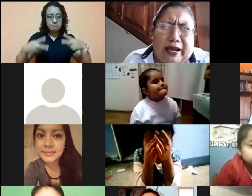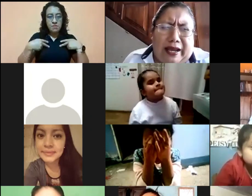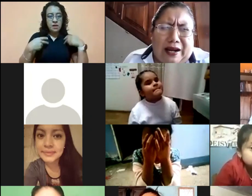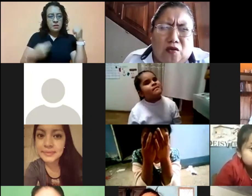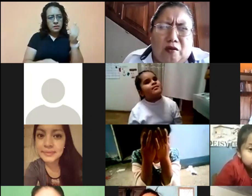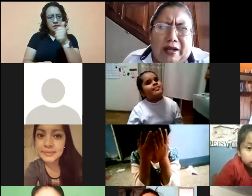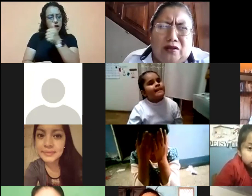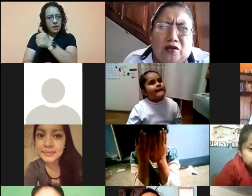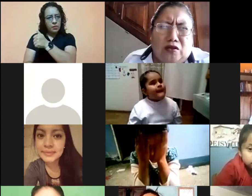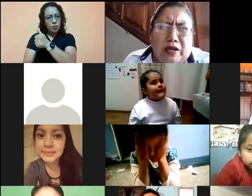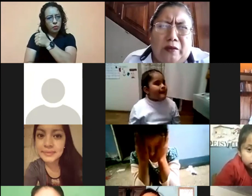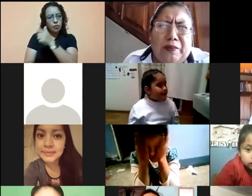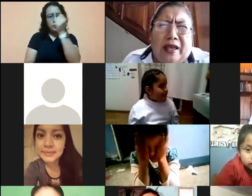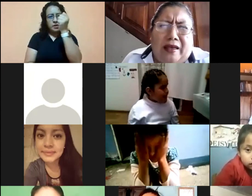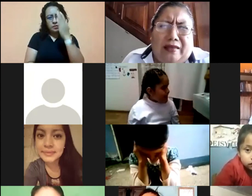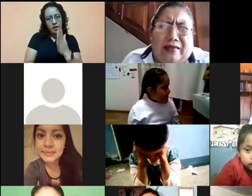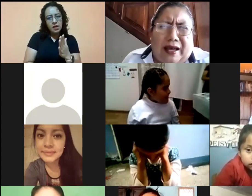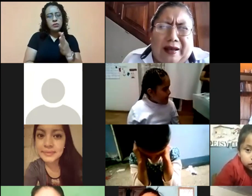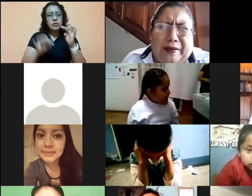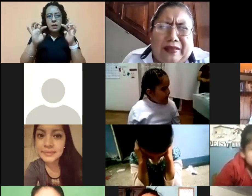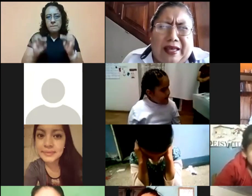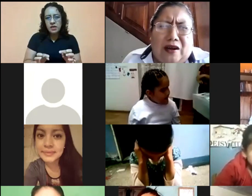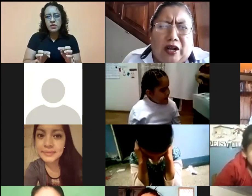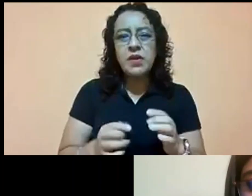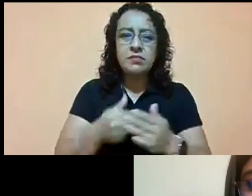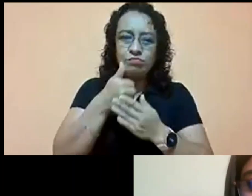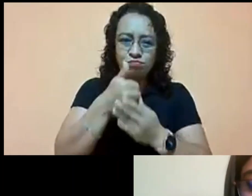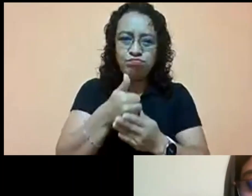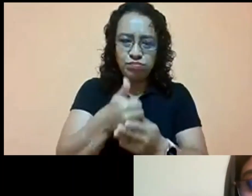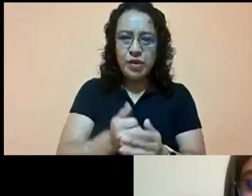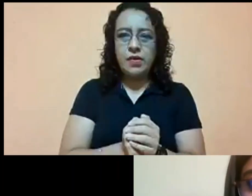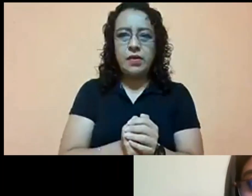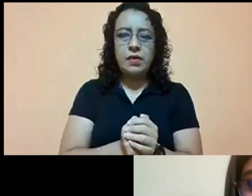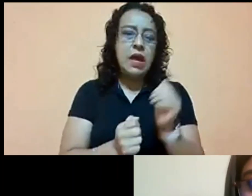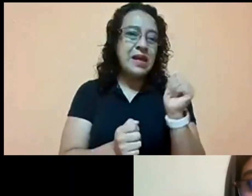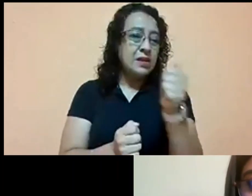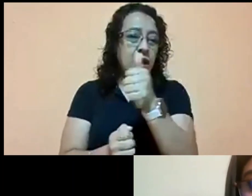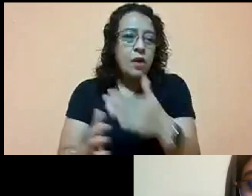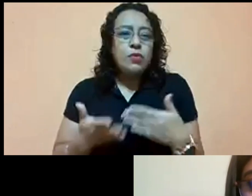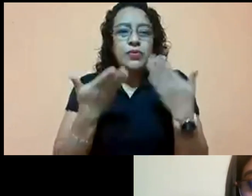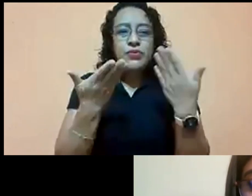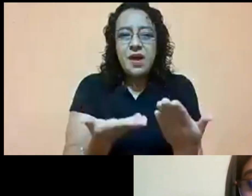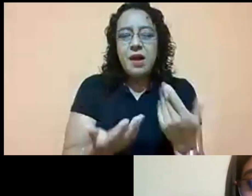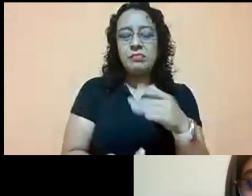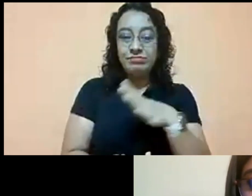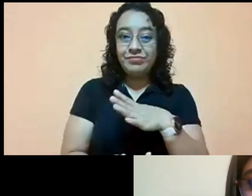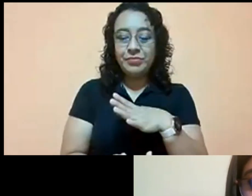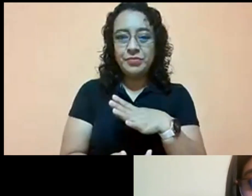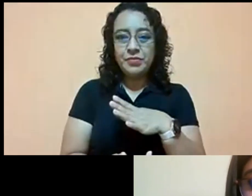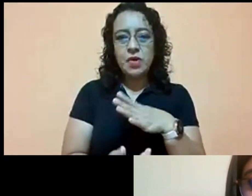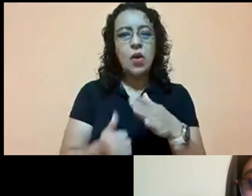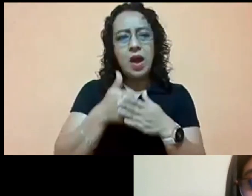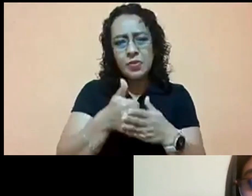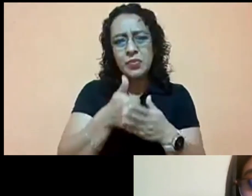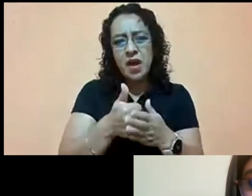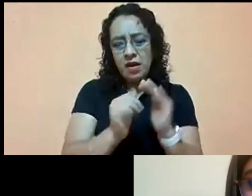uno que en algún momento, Dios mío, da de lo que tiene para beneficio de los estudiantes, da lo mejor de sí, da